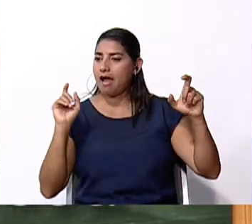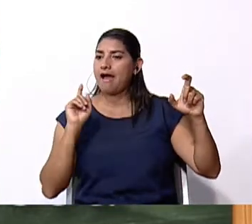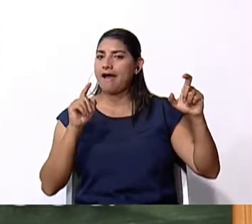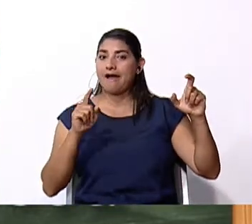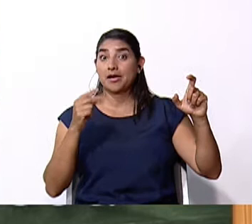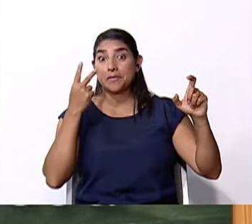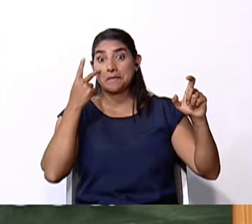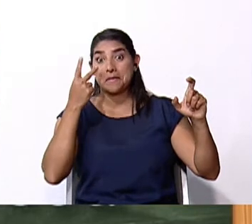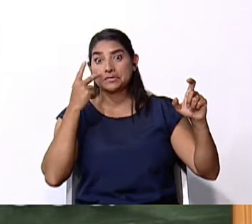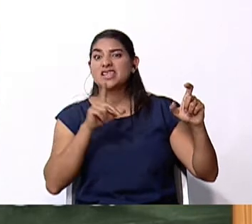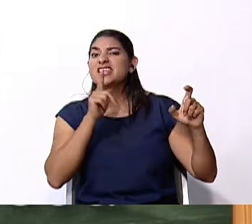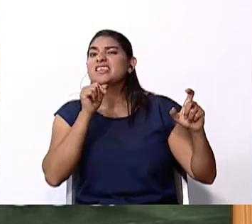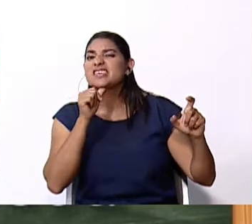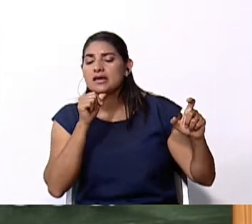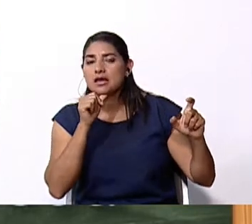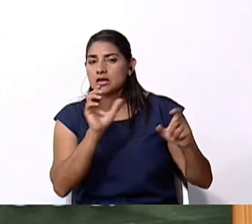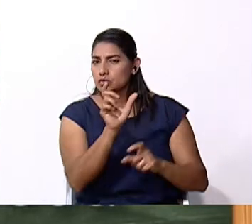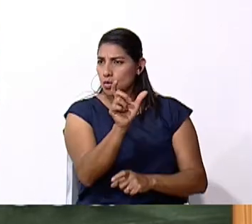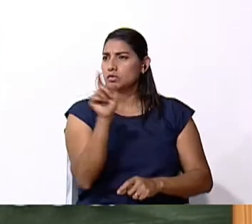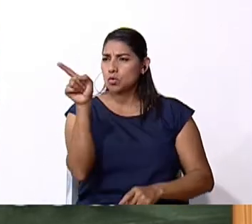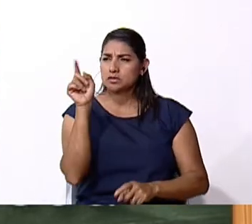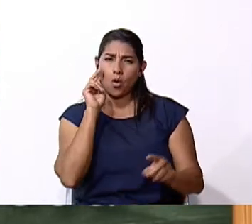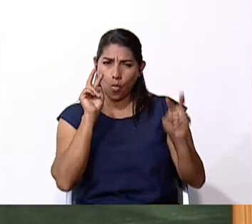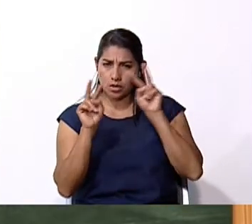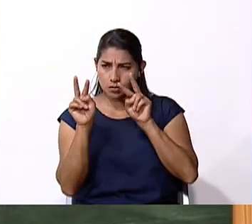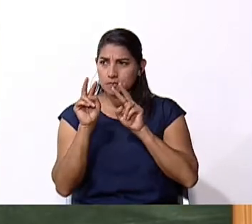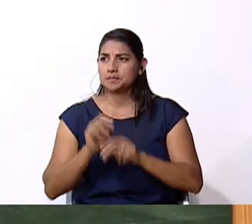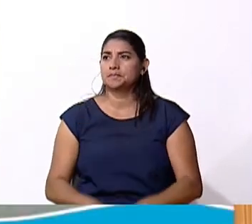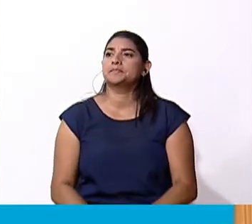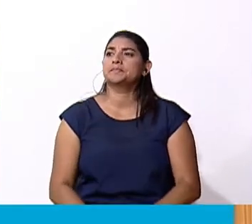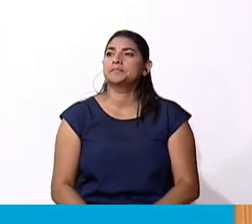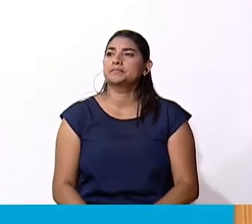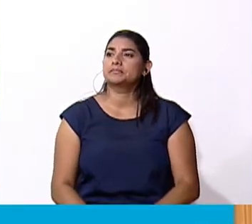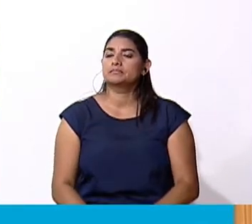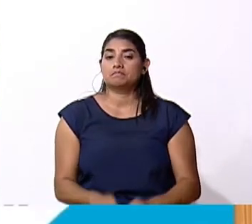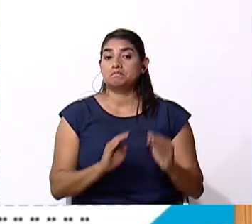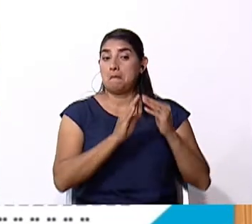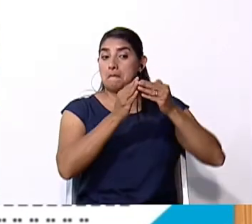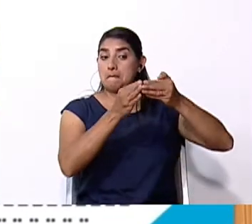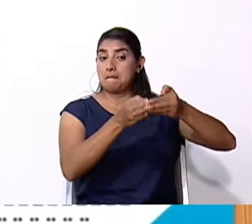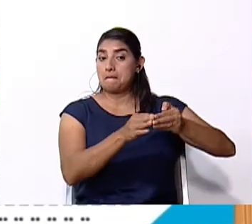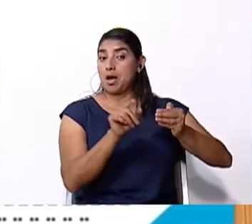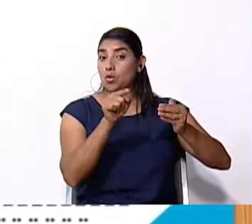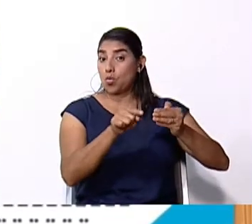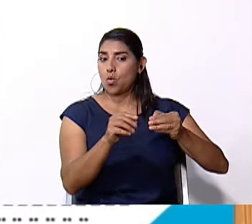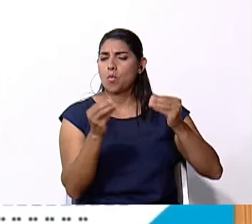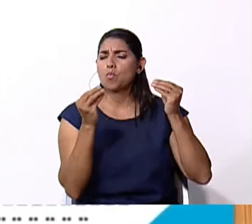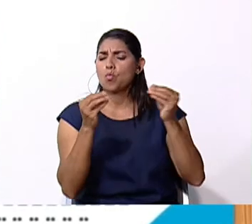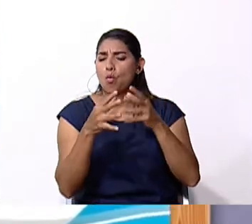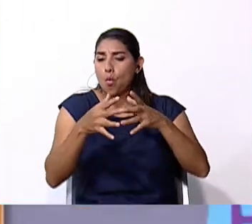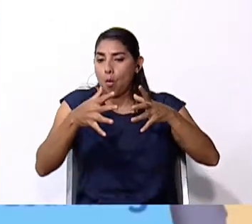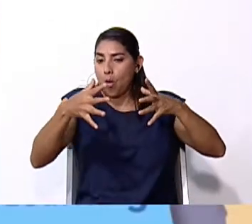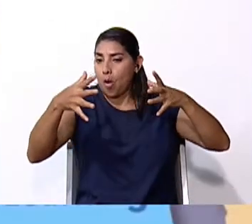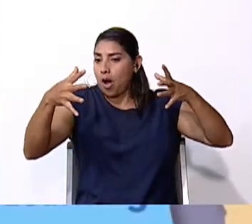Vamos a averiguar quién es el sujeto en esta oración. El barco es muy